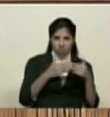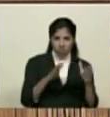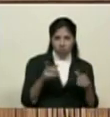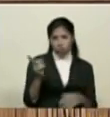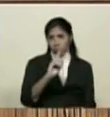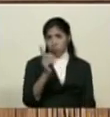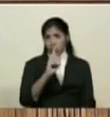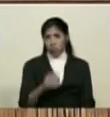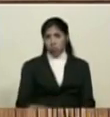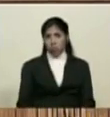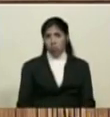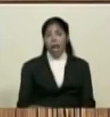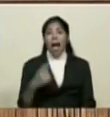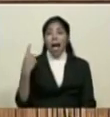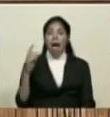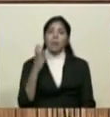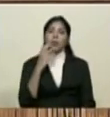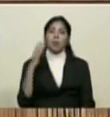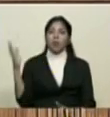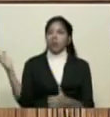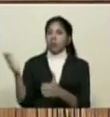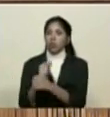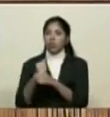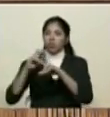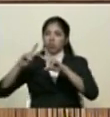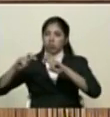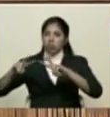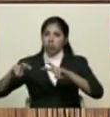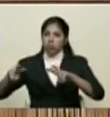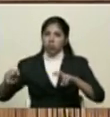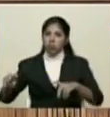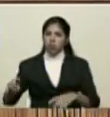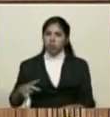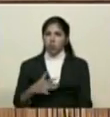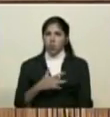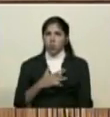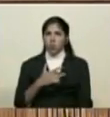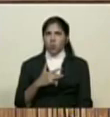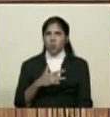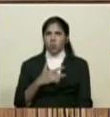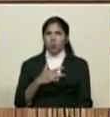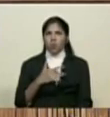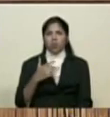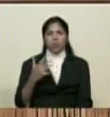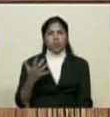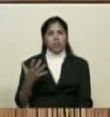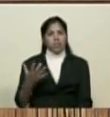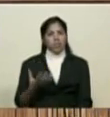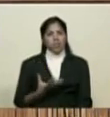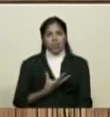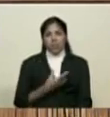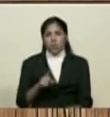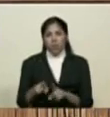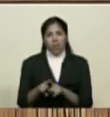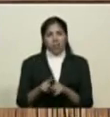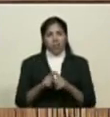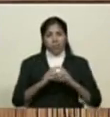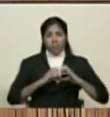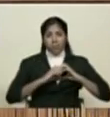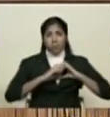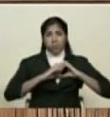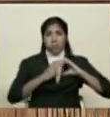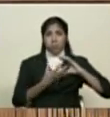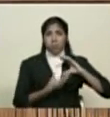hemos encontrado con casos que conmocionaron al país y que la anterior gestión del